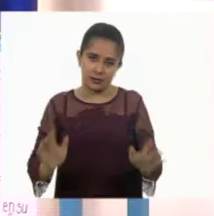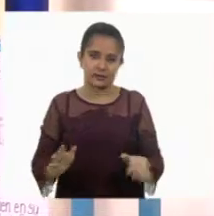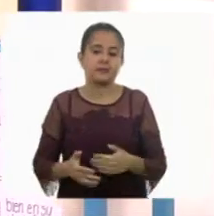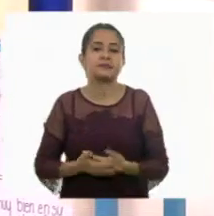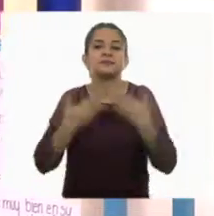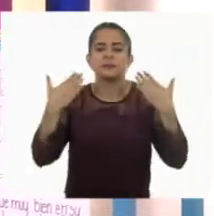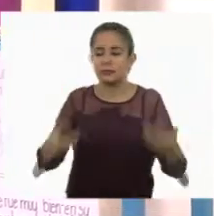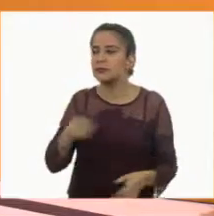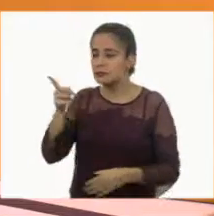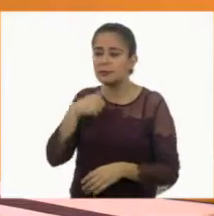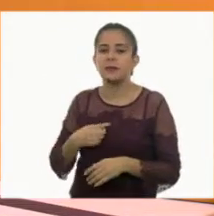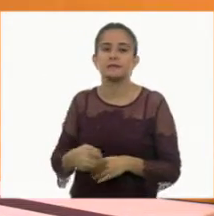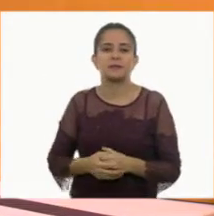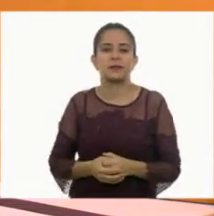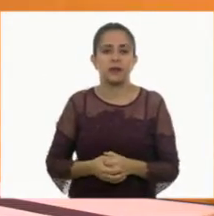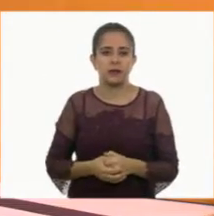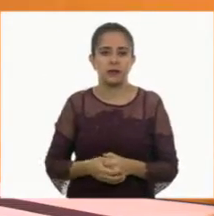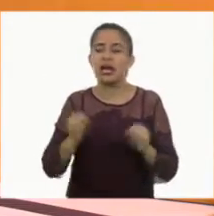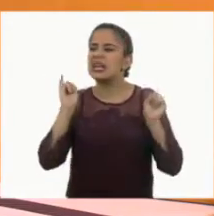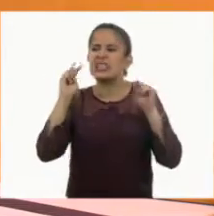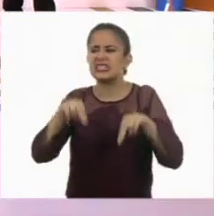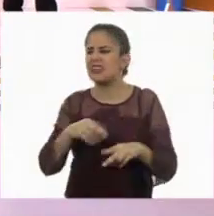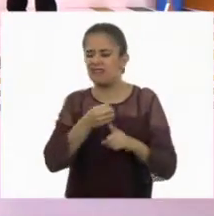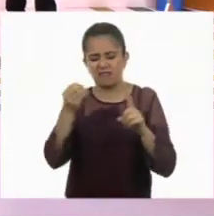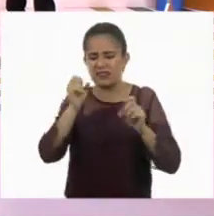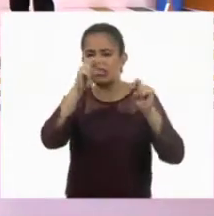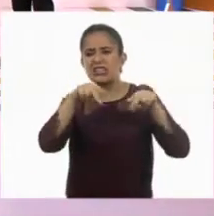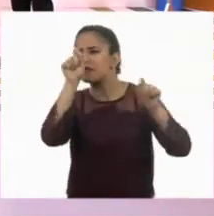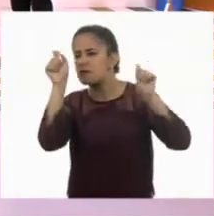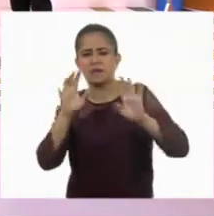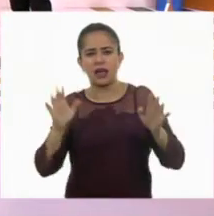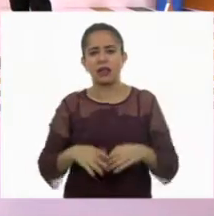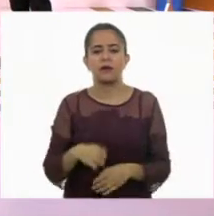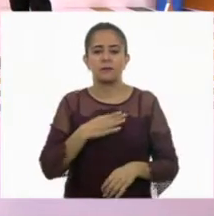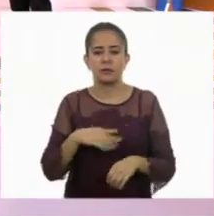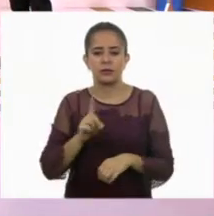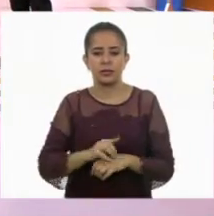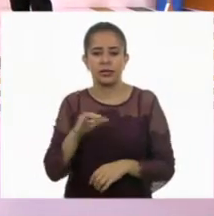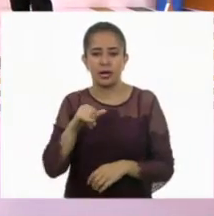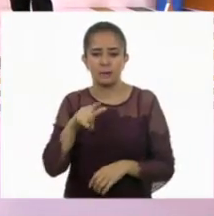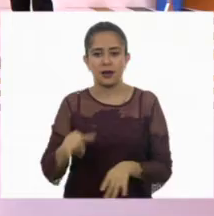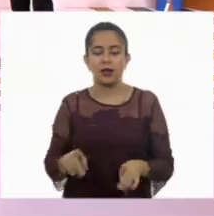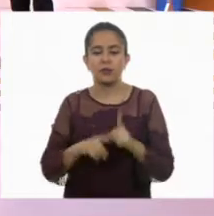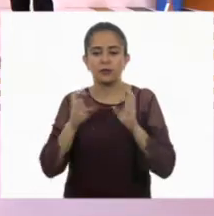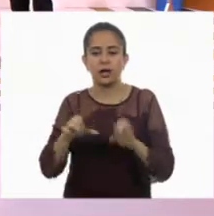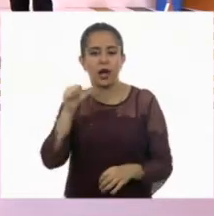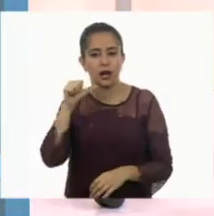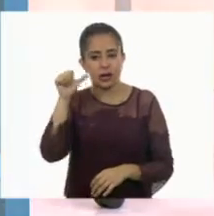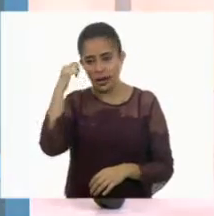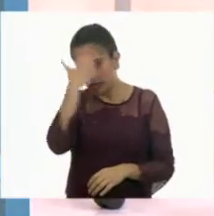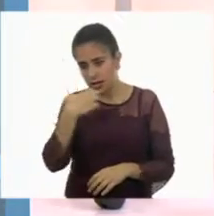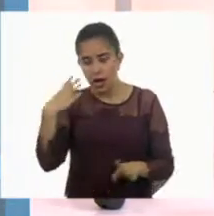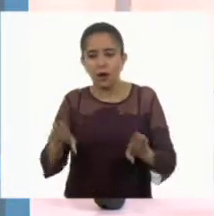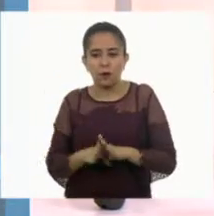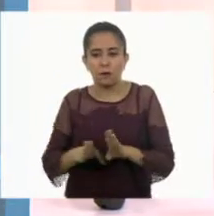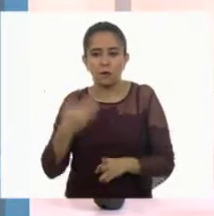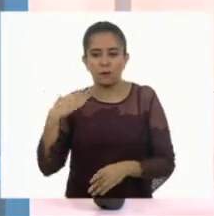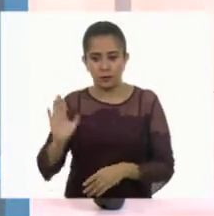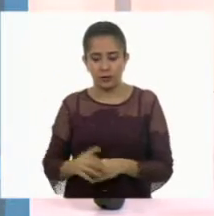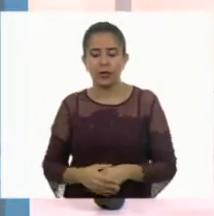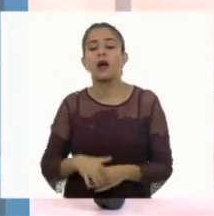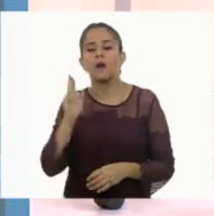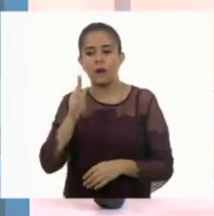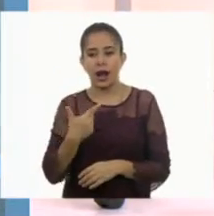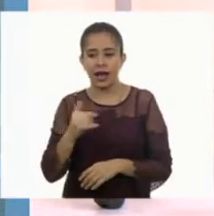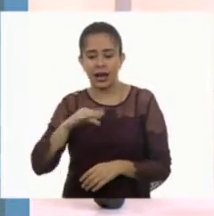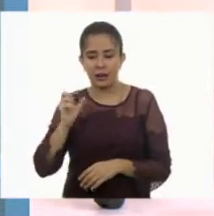los signos otra vez. Sin los signos. Sin los signos. Muy bien. Buenos días, Camila. ¿Cómo te fue en el examen de ayer? Buenos